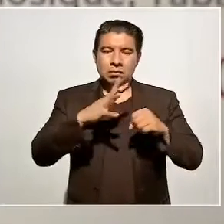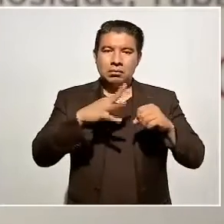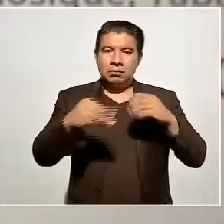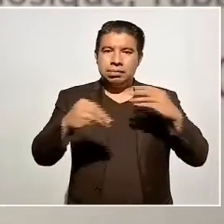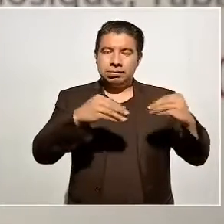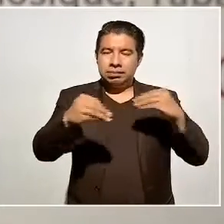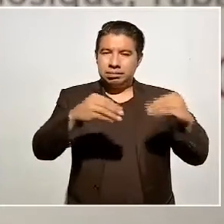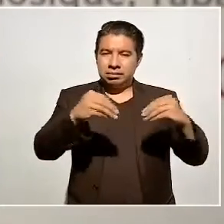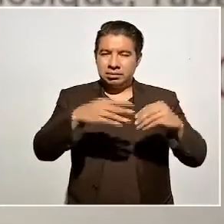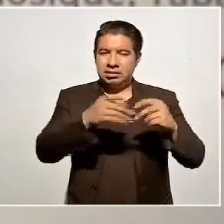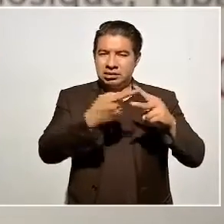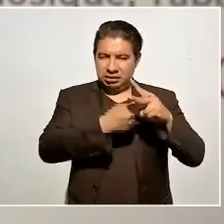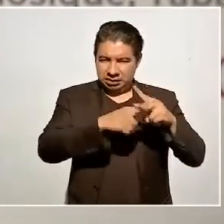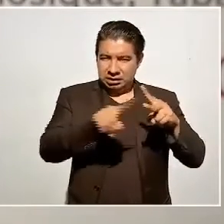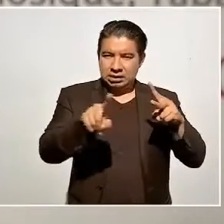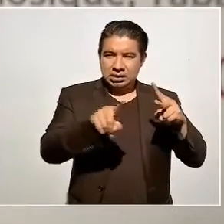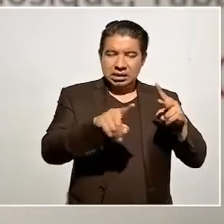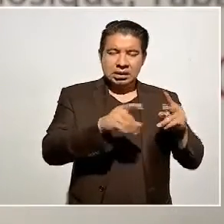teníamos